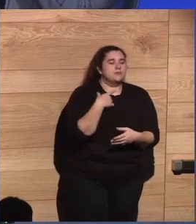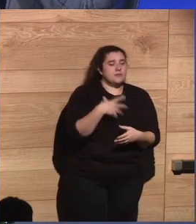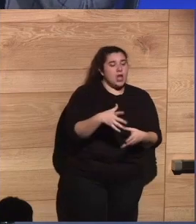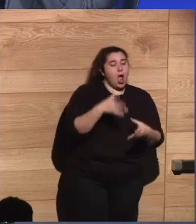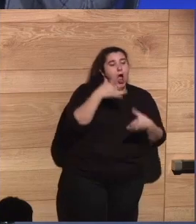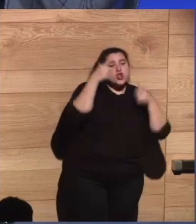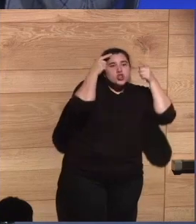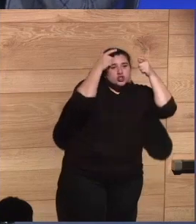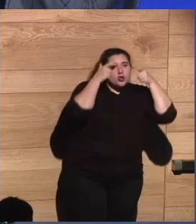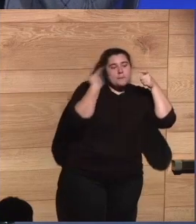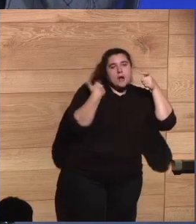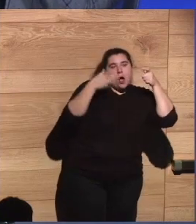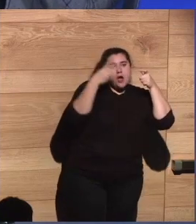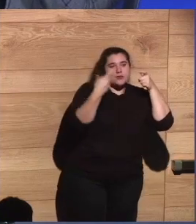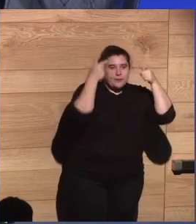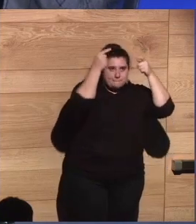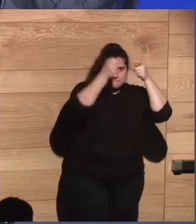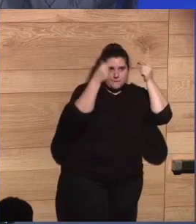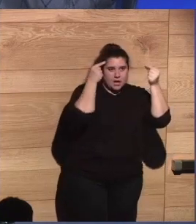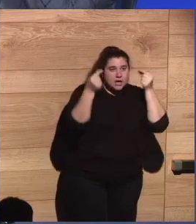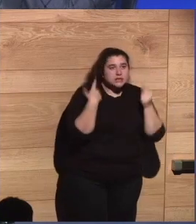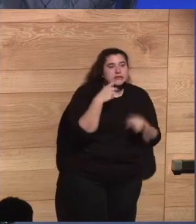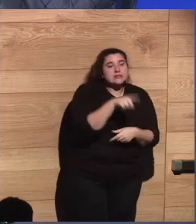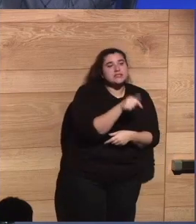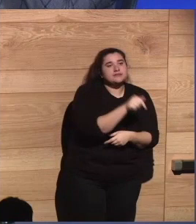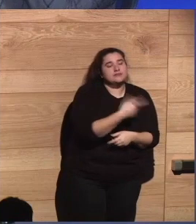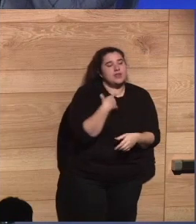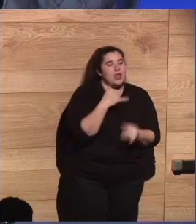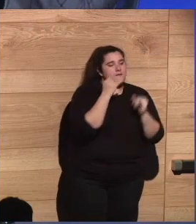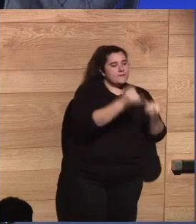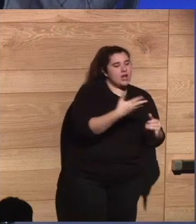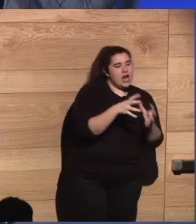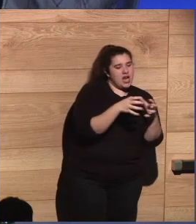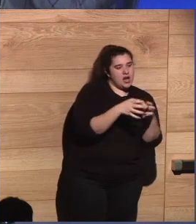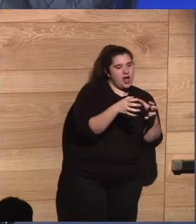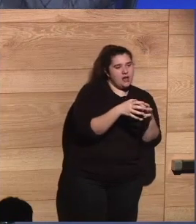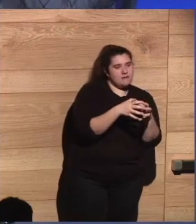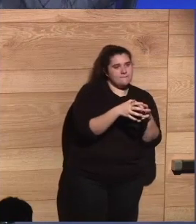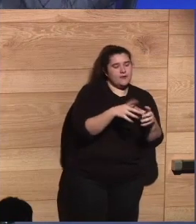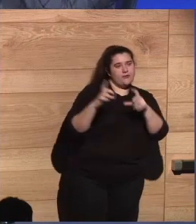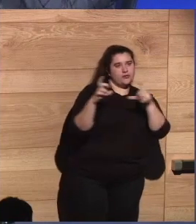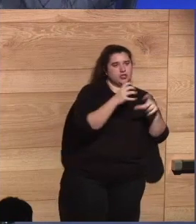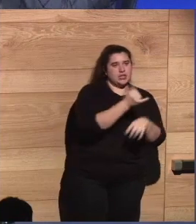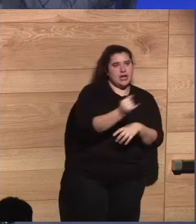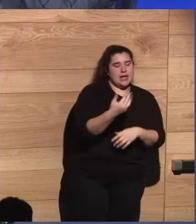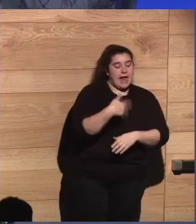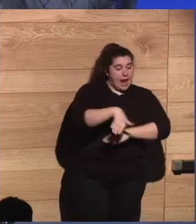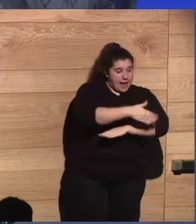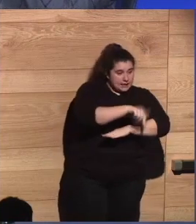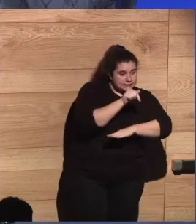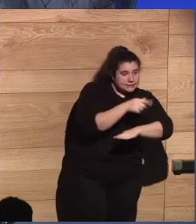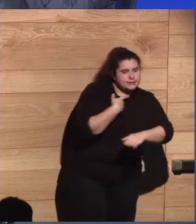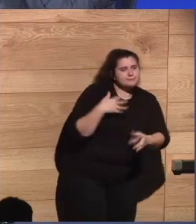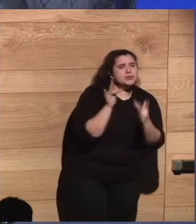Tres Picos, también fueron. Fue con Masina también. Fueron a Granada, se hicieron fotos, y por las calles se encontraban